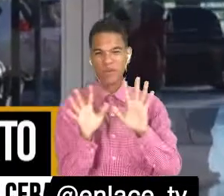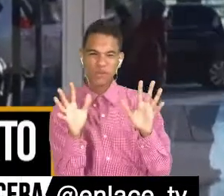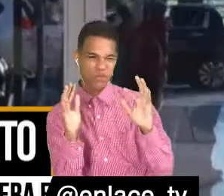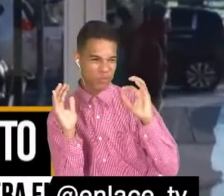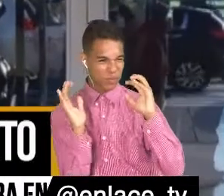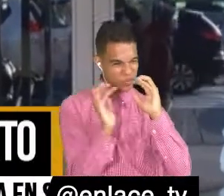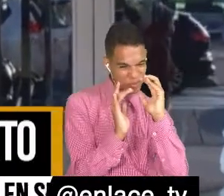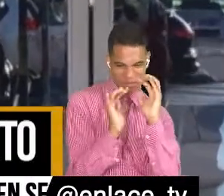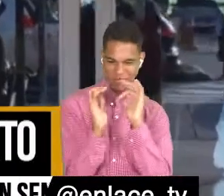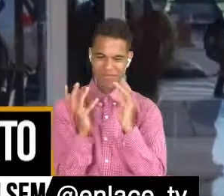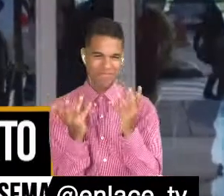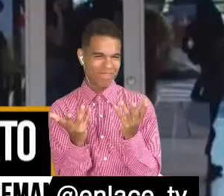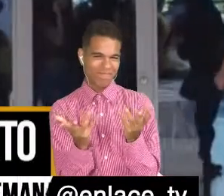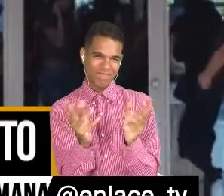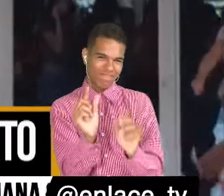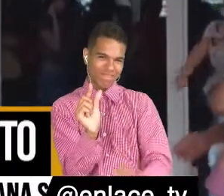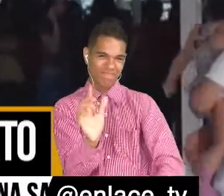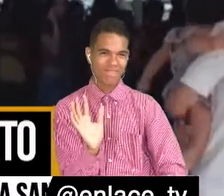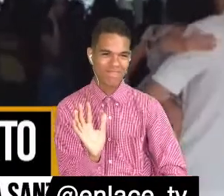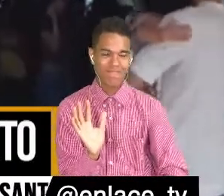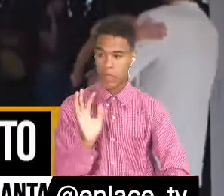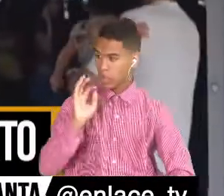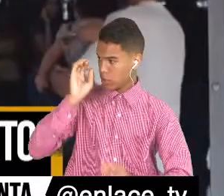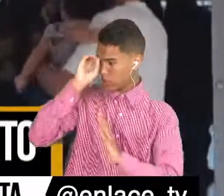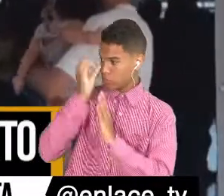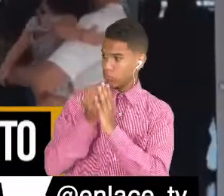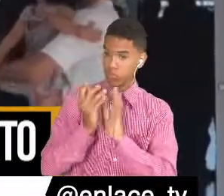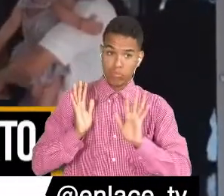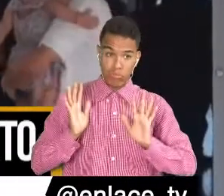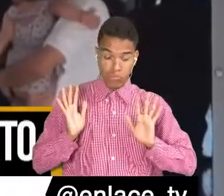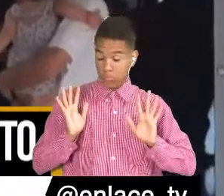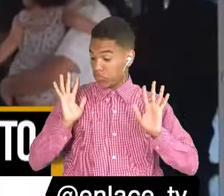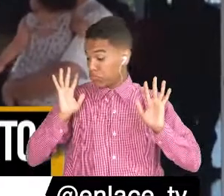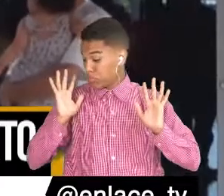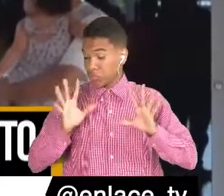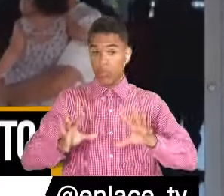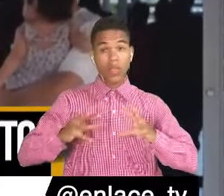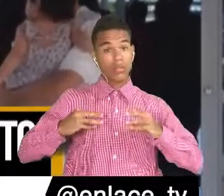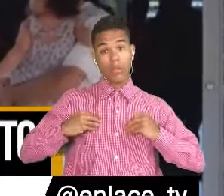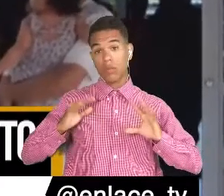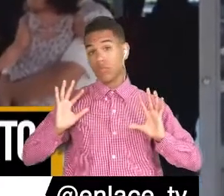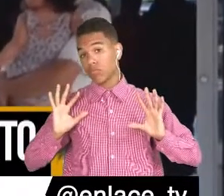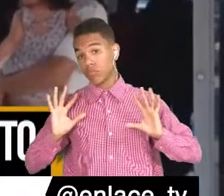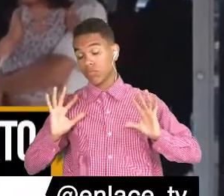que el partido se brindó así y tuvimos que afrontarlo de cierta manera.